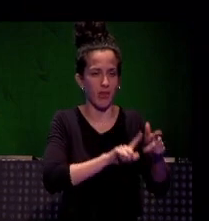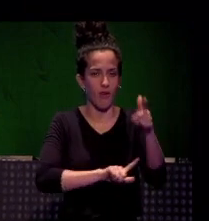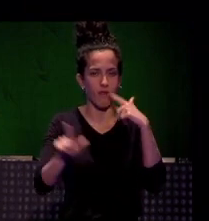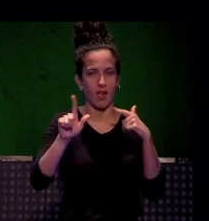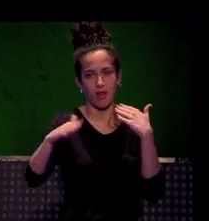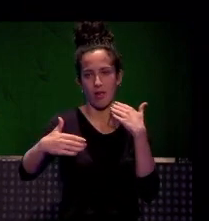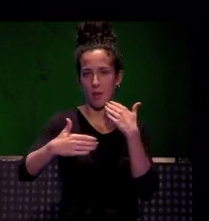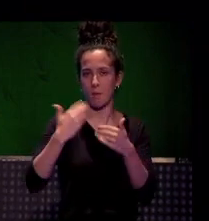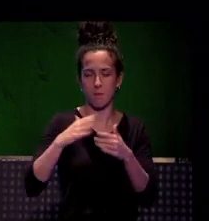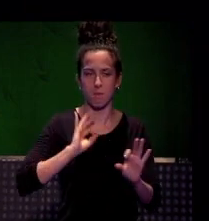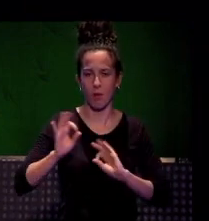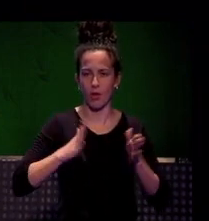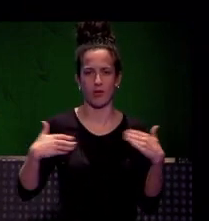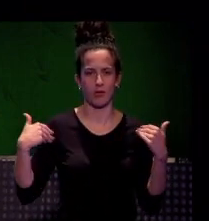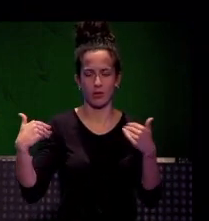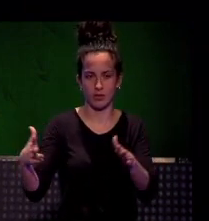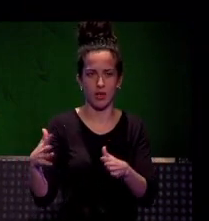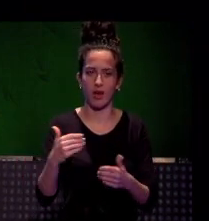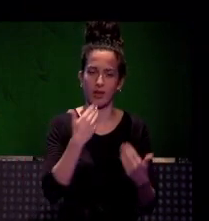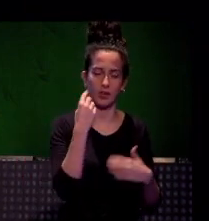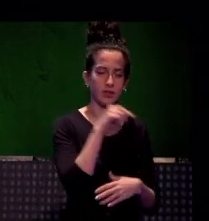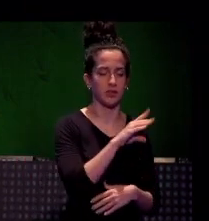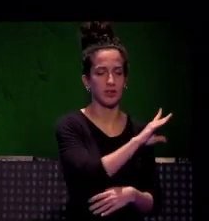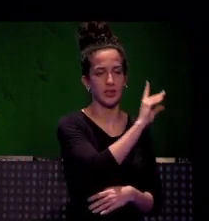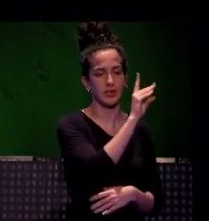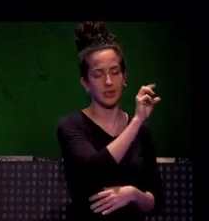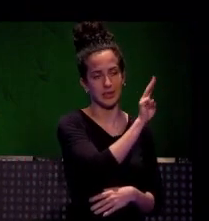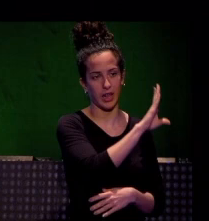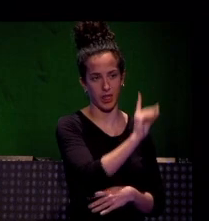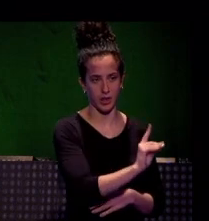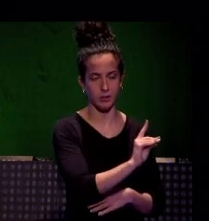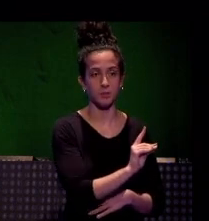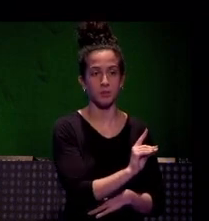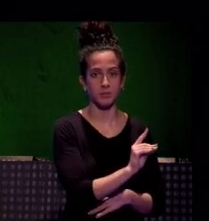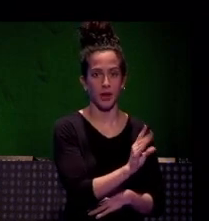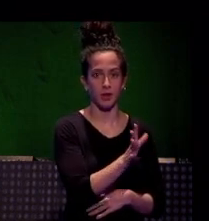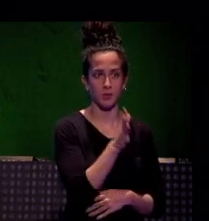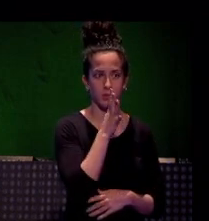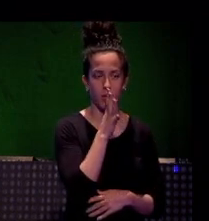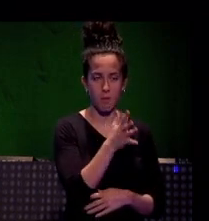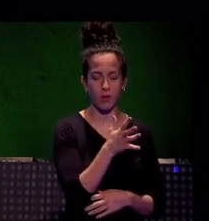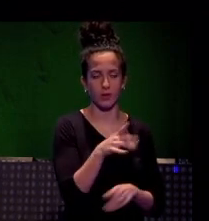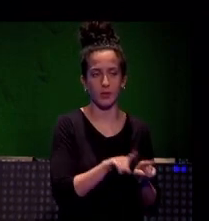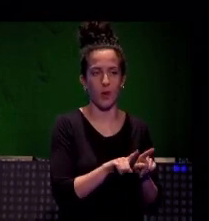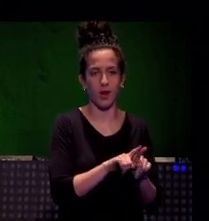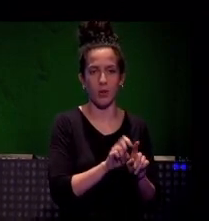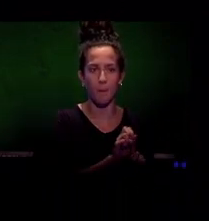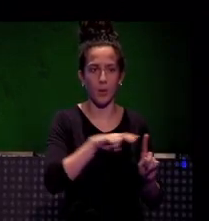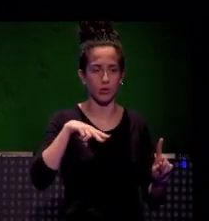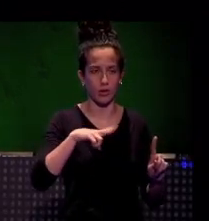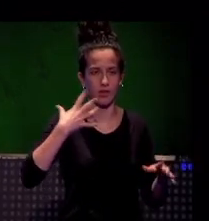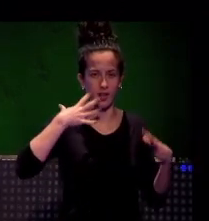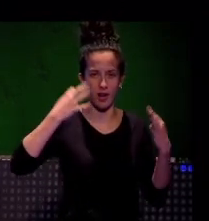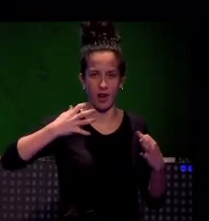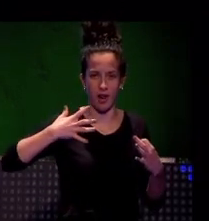y nos permiten una visión con una realidad tan poderosa que por eso digo que creo que van